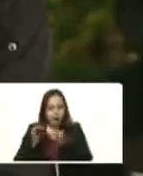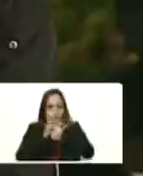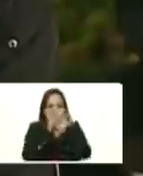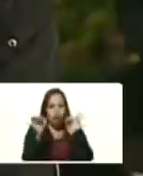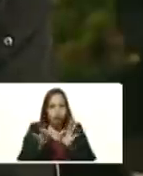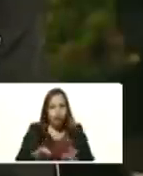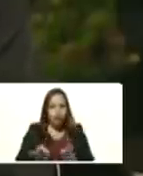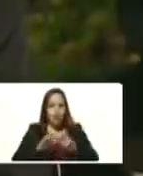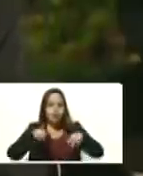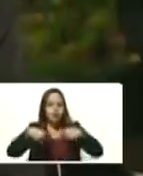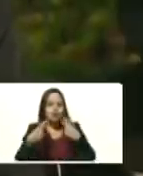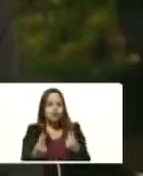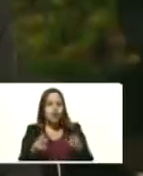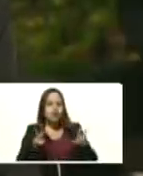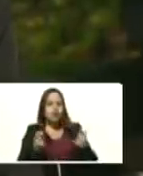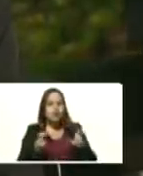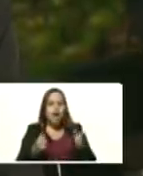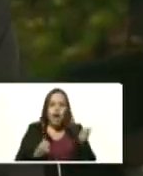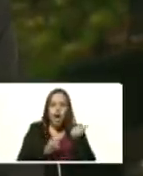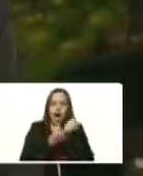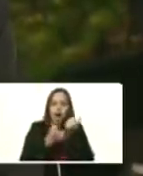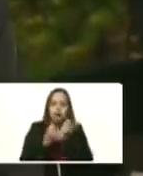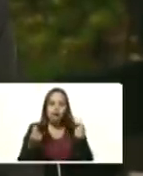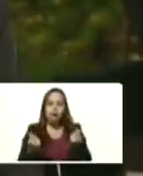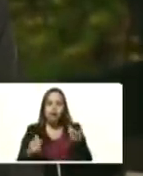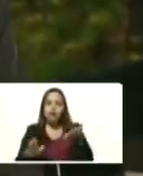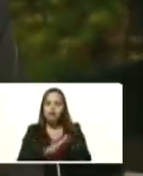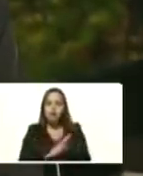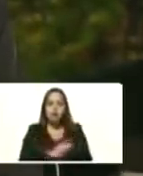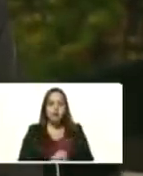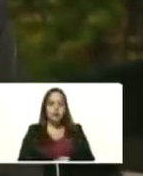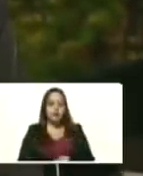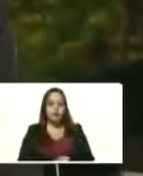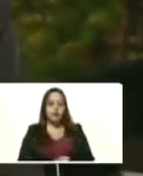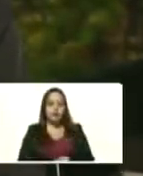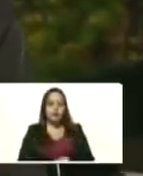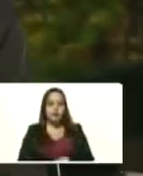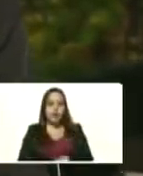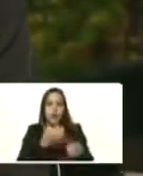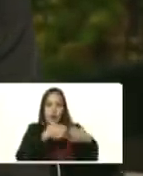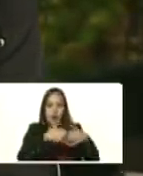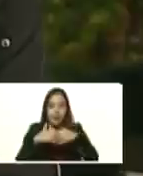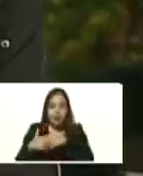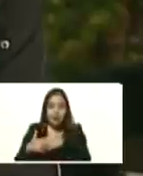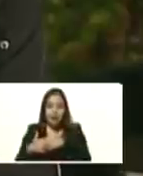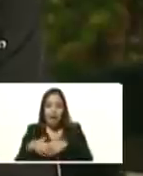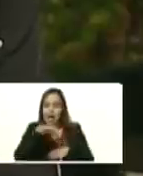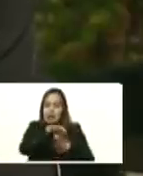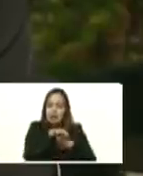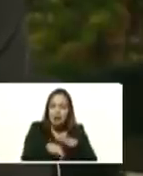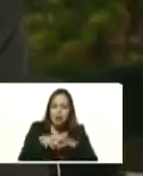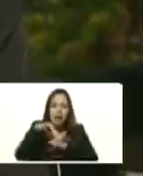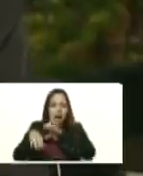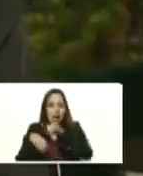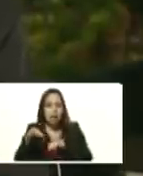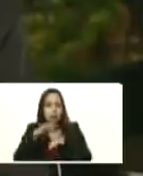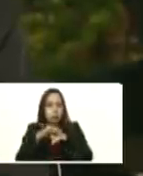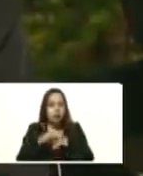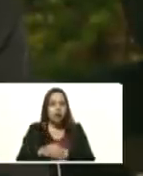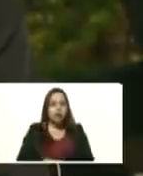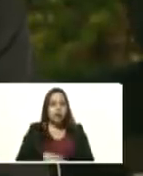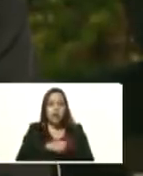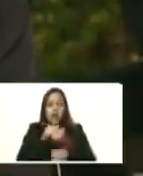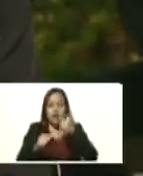novedoso de financiamiento para el sector productivo el sector agrícola que precisamente la compañera